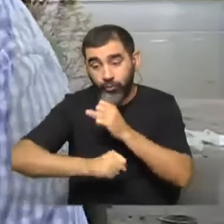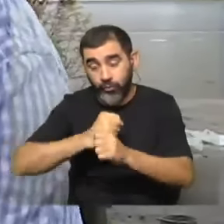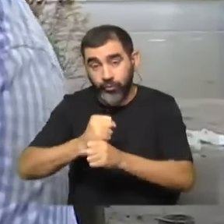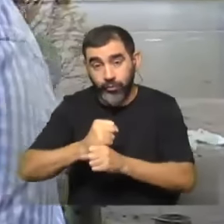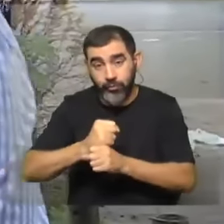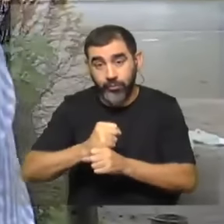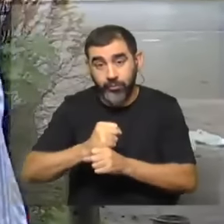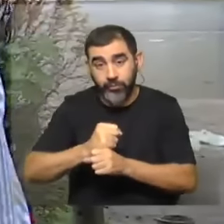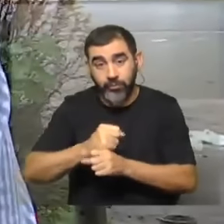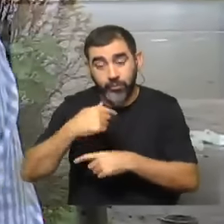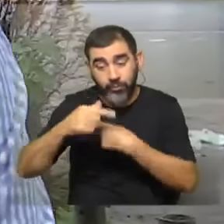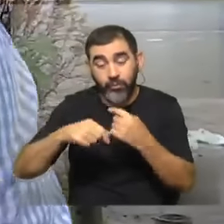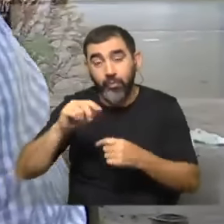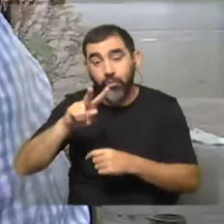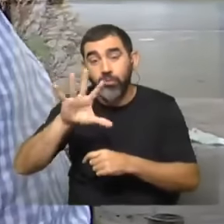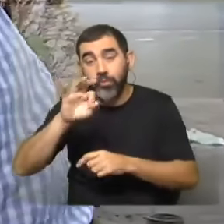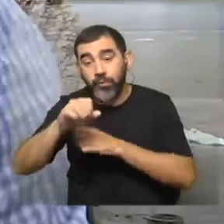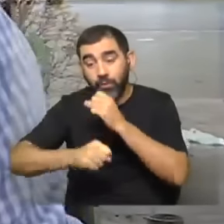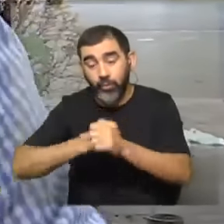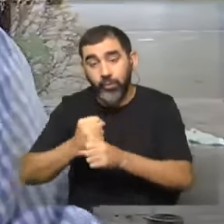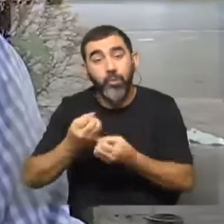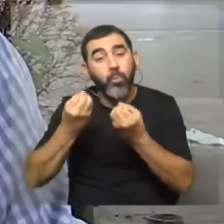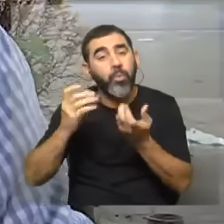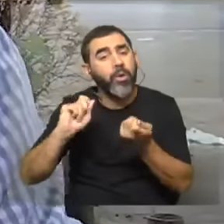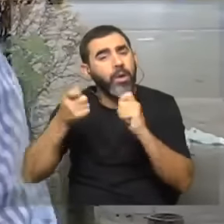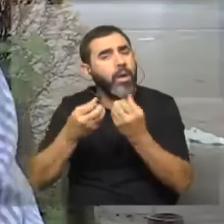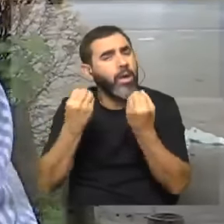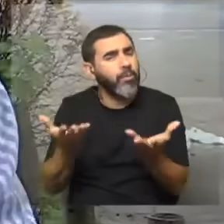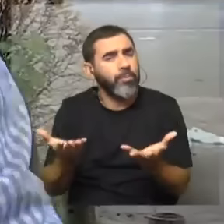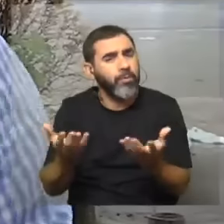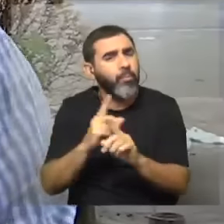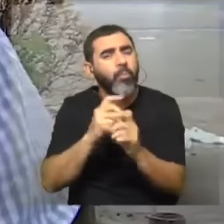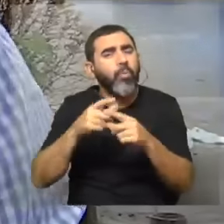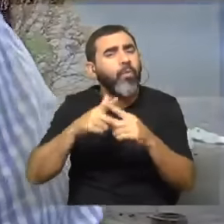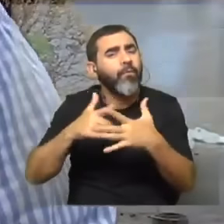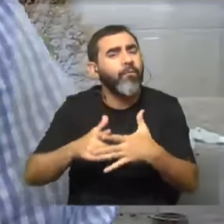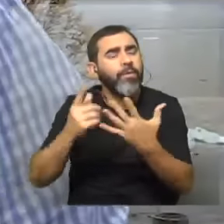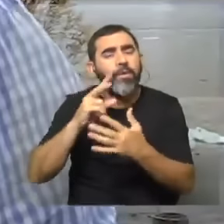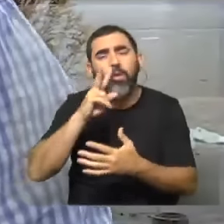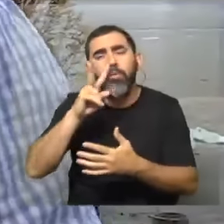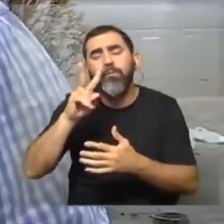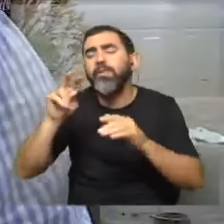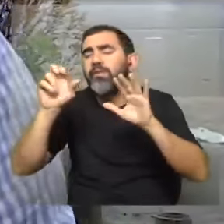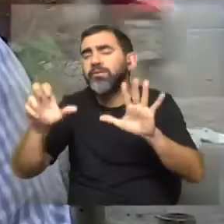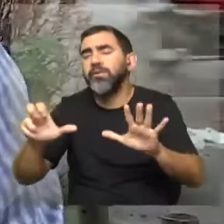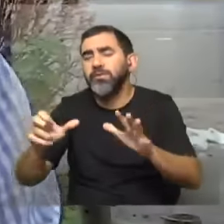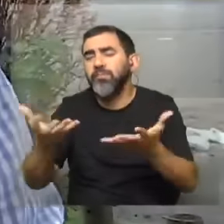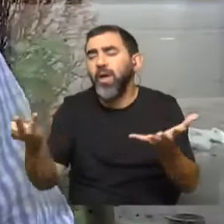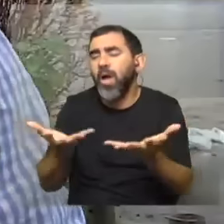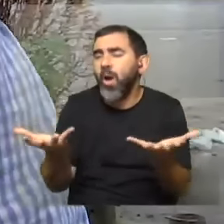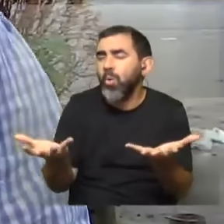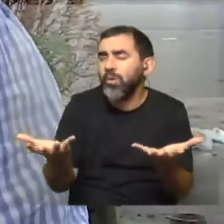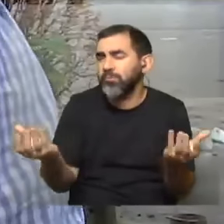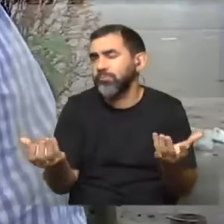después la mantuvo para los 250 por qué se está cambiando Por qué no lo festejamos en el 2026 lo festejamos en el